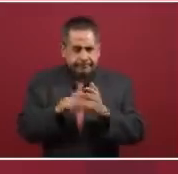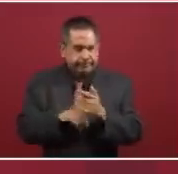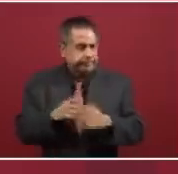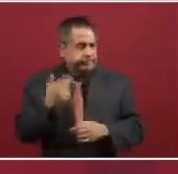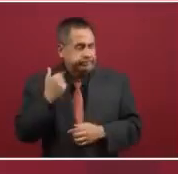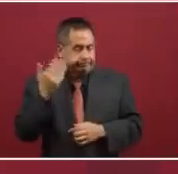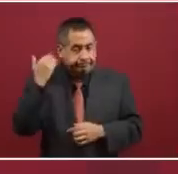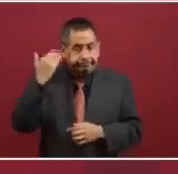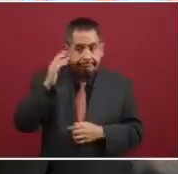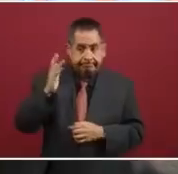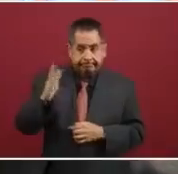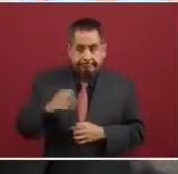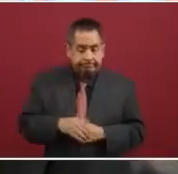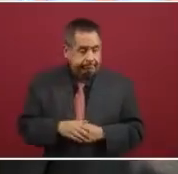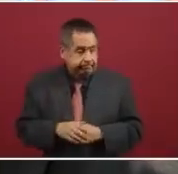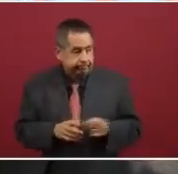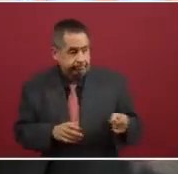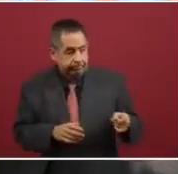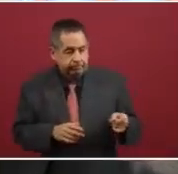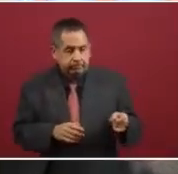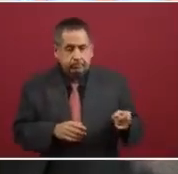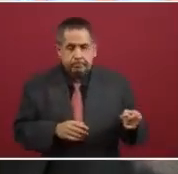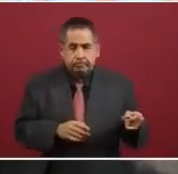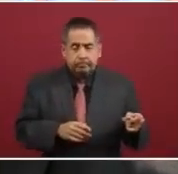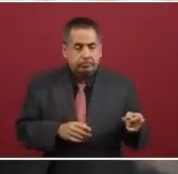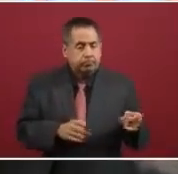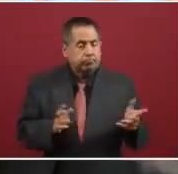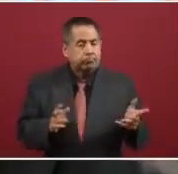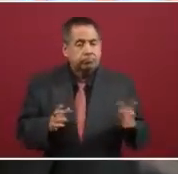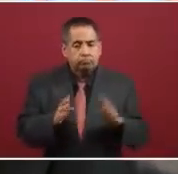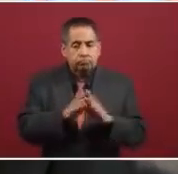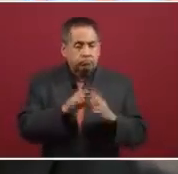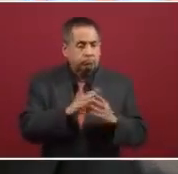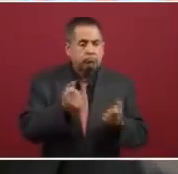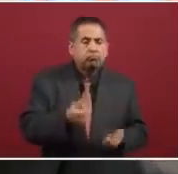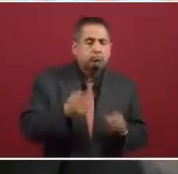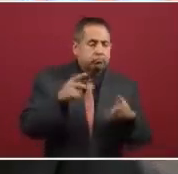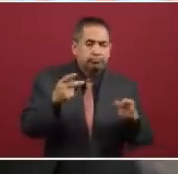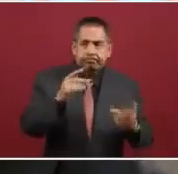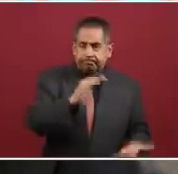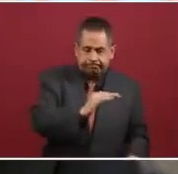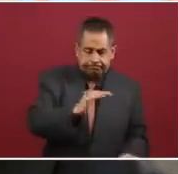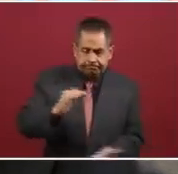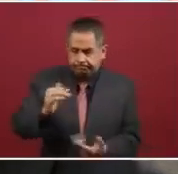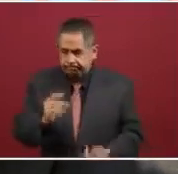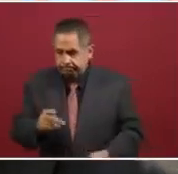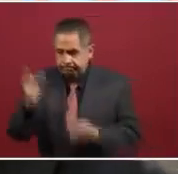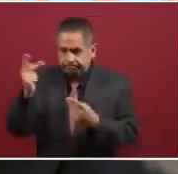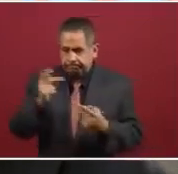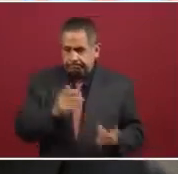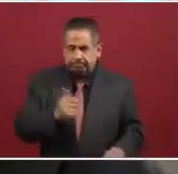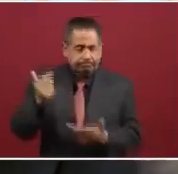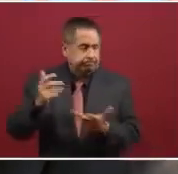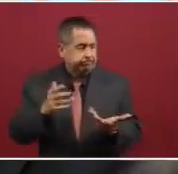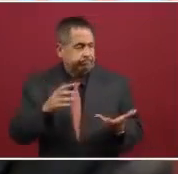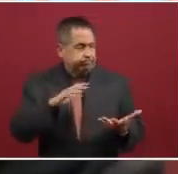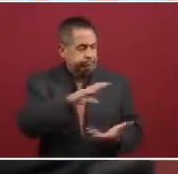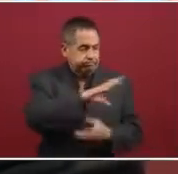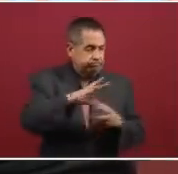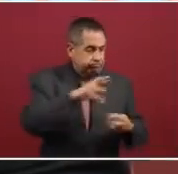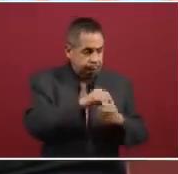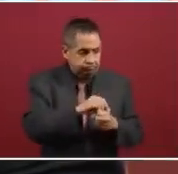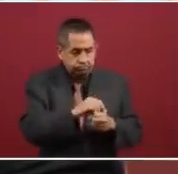con anterioridad un monto inicial de barriles y ahora ya se complementa con un voto todavía más